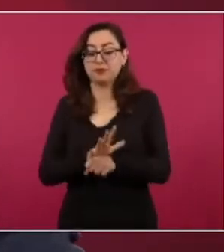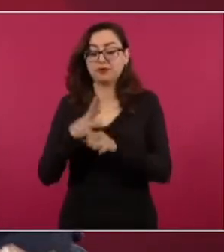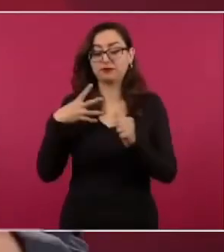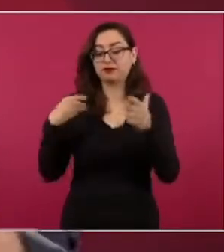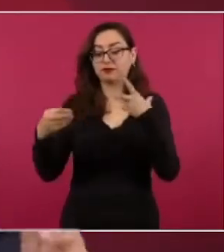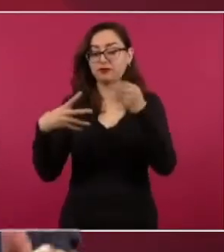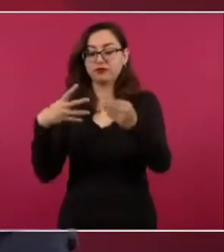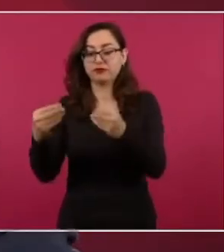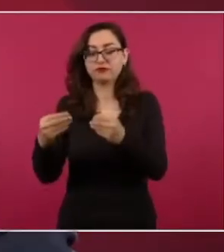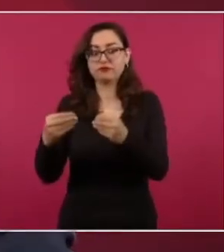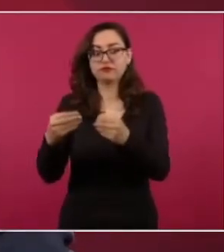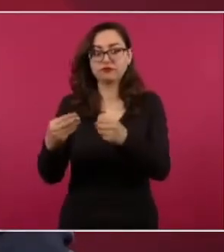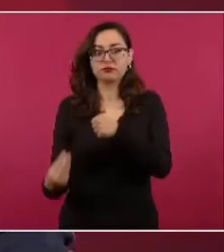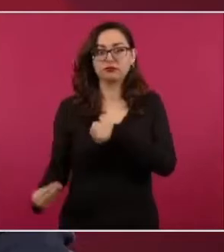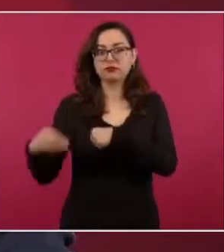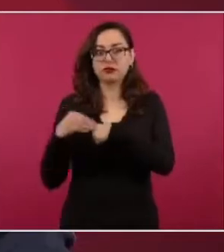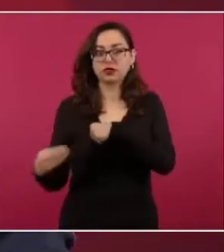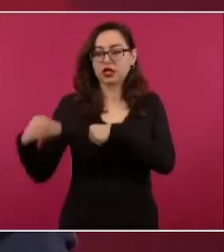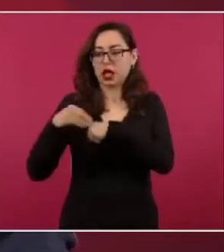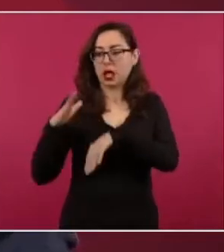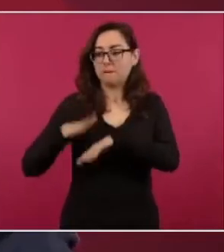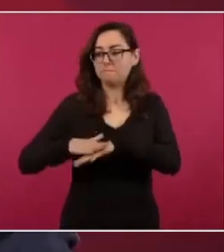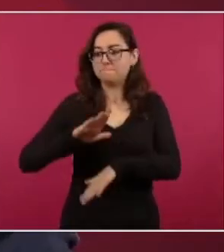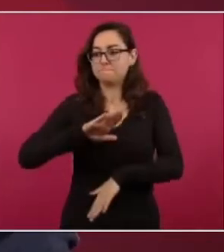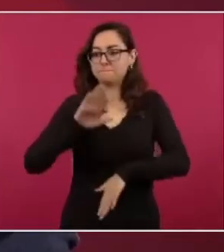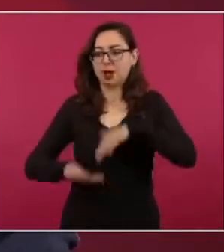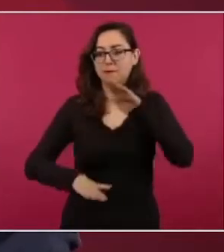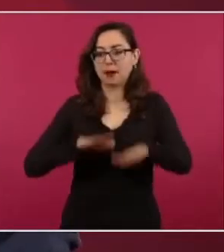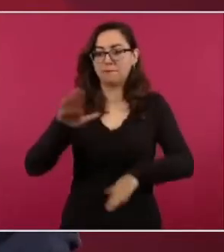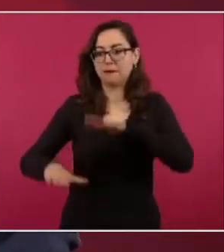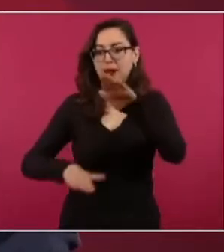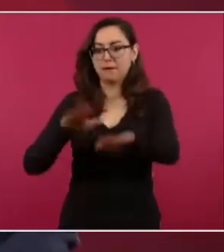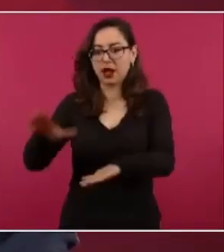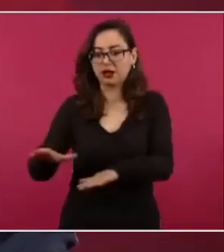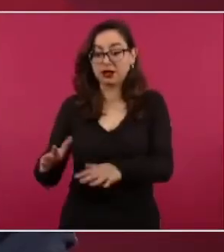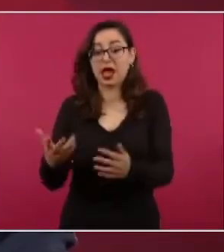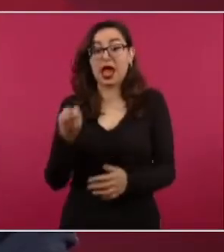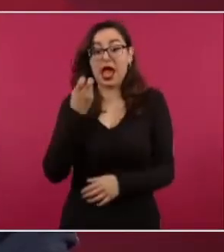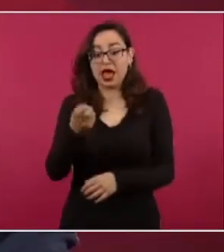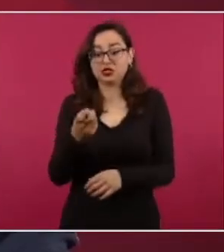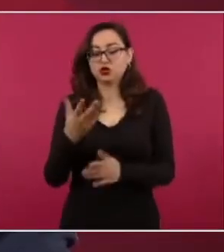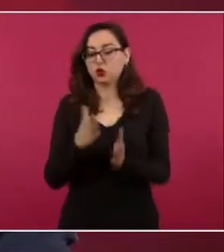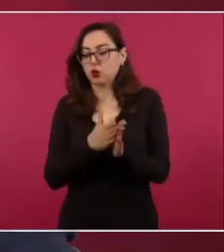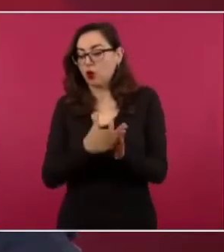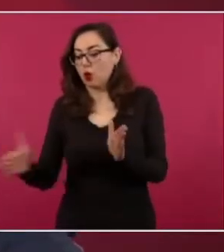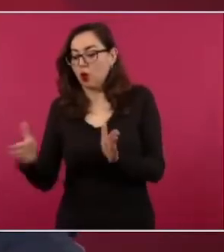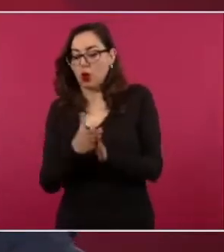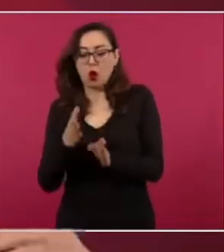es decir, a los pocos meses que empezó la epidemia de COVID-19,